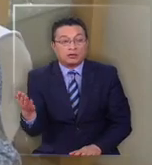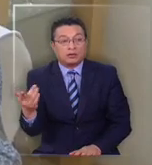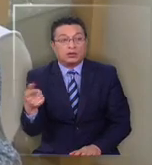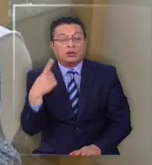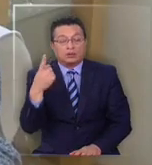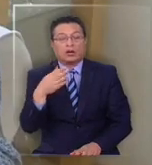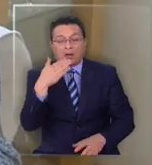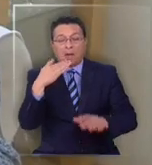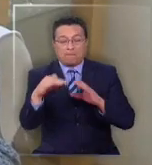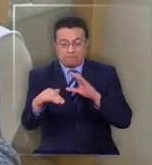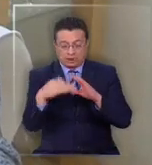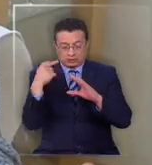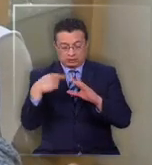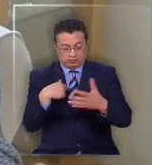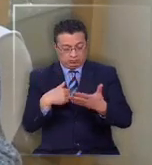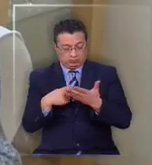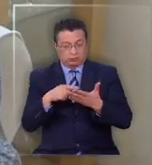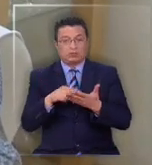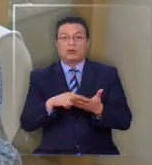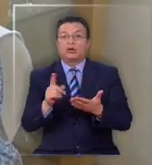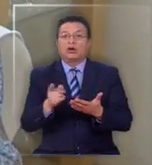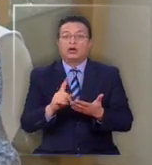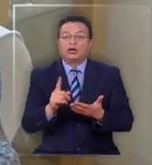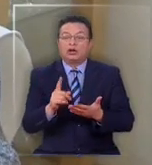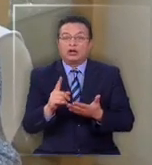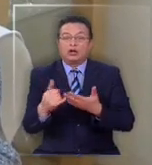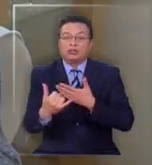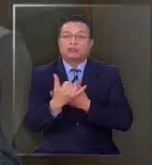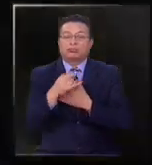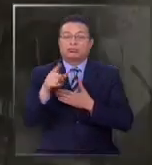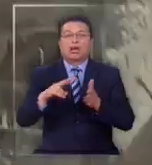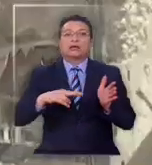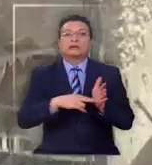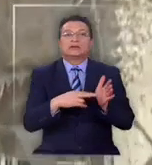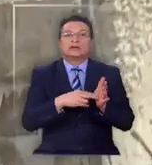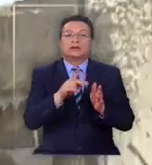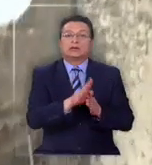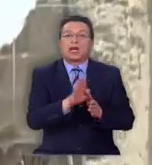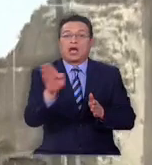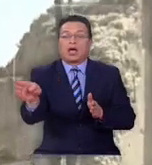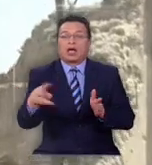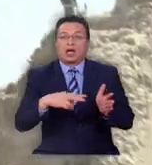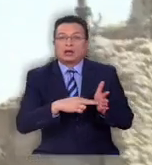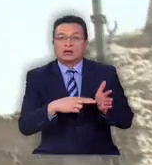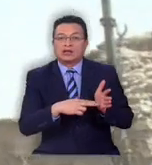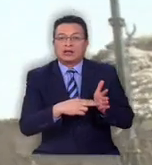un mensaje a Patricio, no, que estaban en Siria. En Siria.